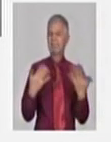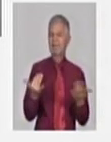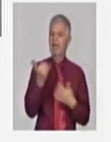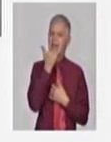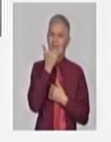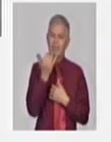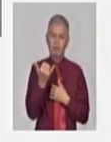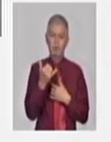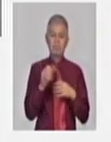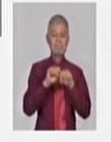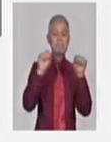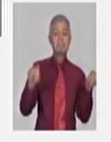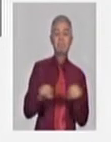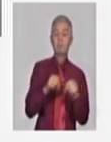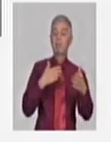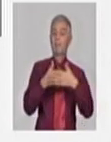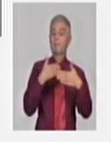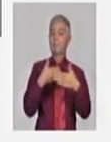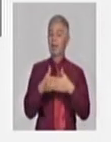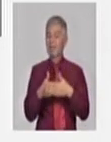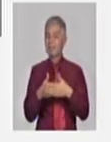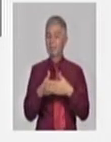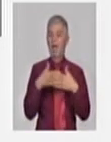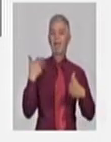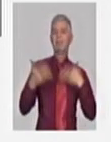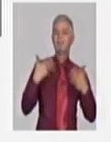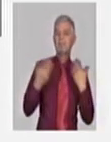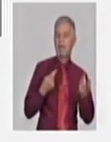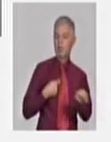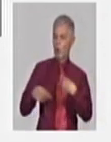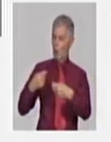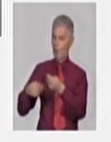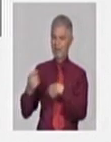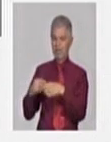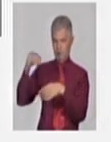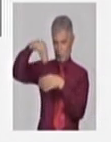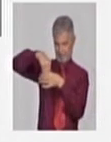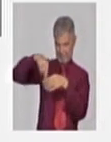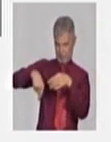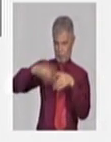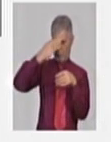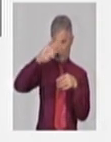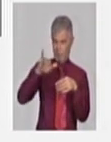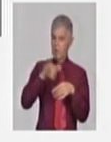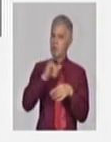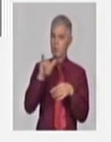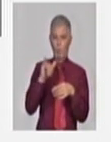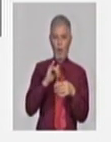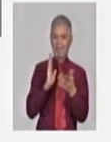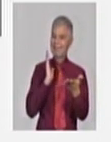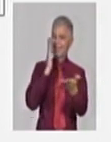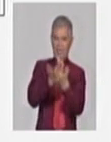y la actividad del comercio interior que también es directo con la población